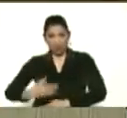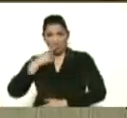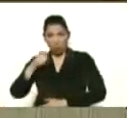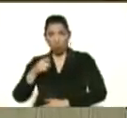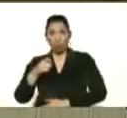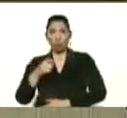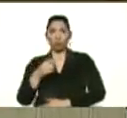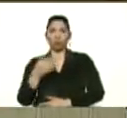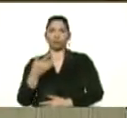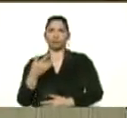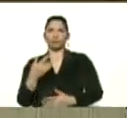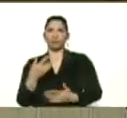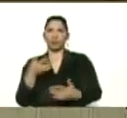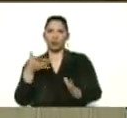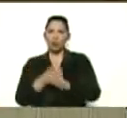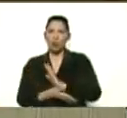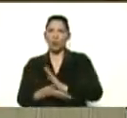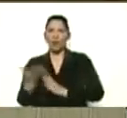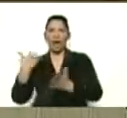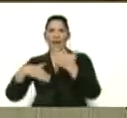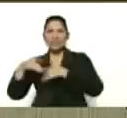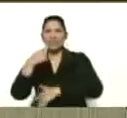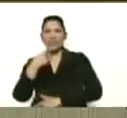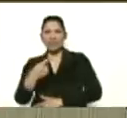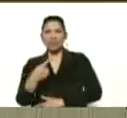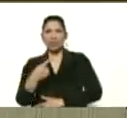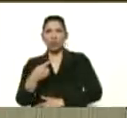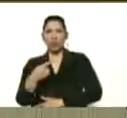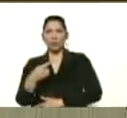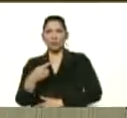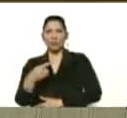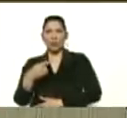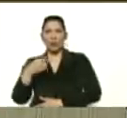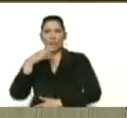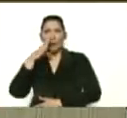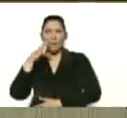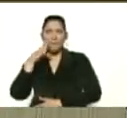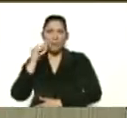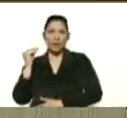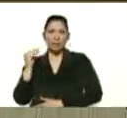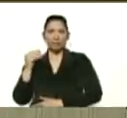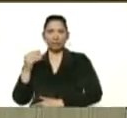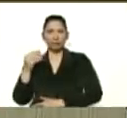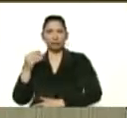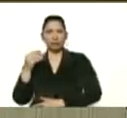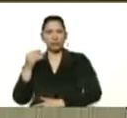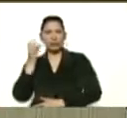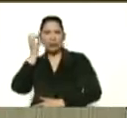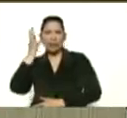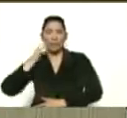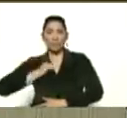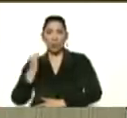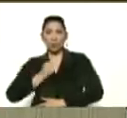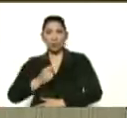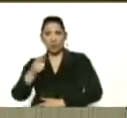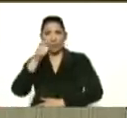artículo que salió hace dos días en Bélgica, donde crearon recientemente el llamado policía de la